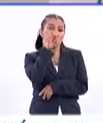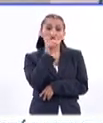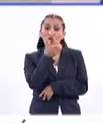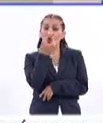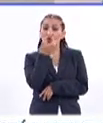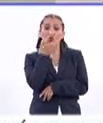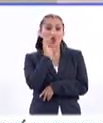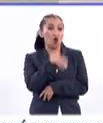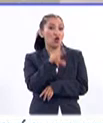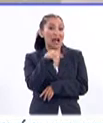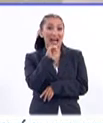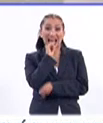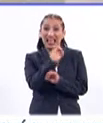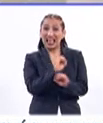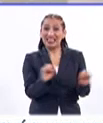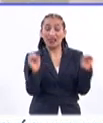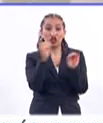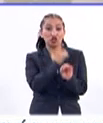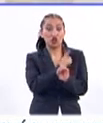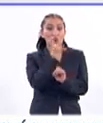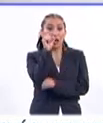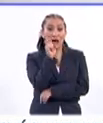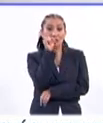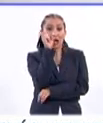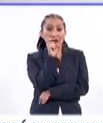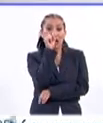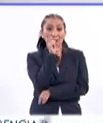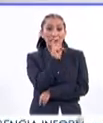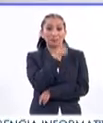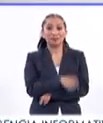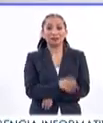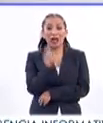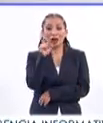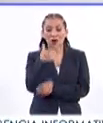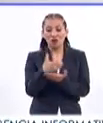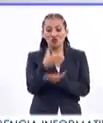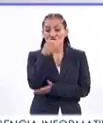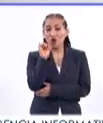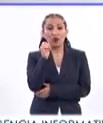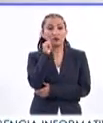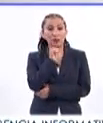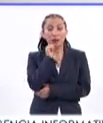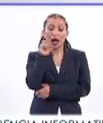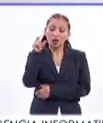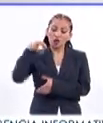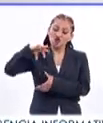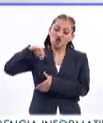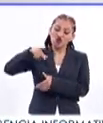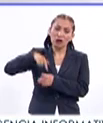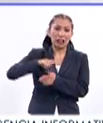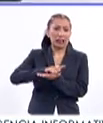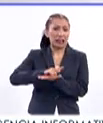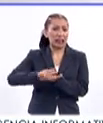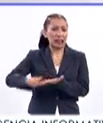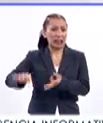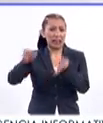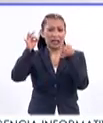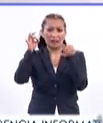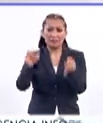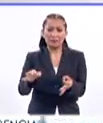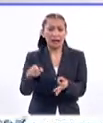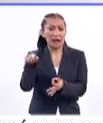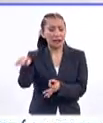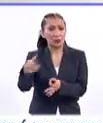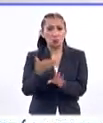acostumbran tomar coca, nada, hay coca pura, agua. Y agua embotellada no, casi siempre todas les de la llave porque es muy, muy limpia.